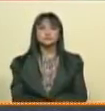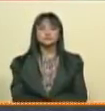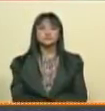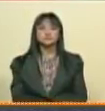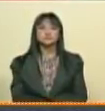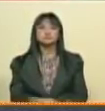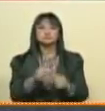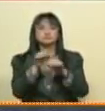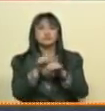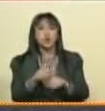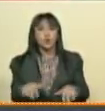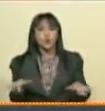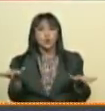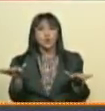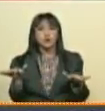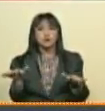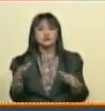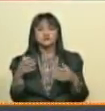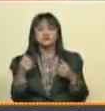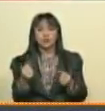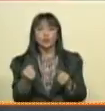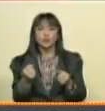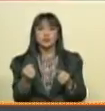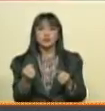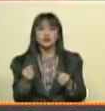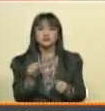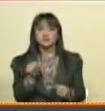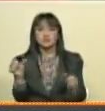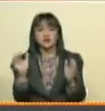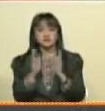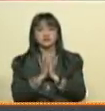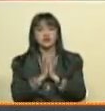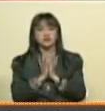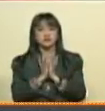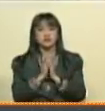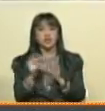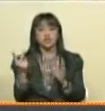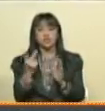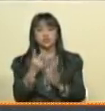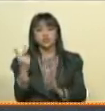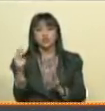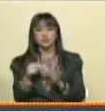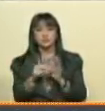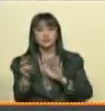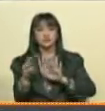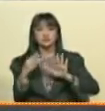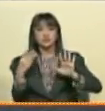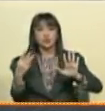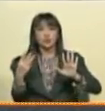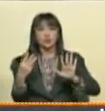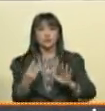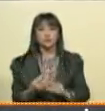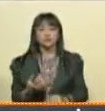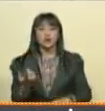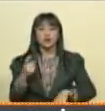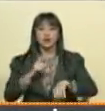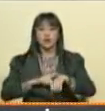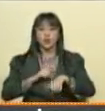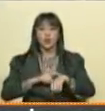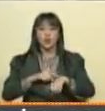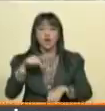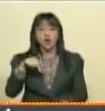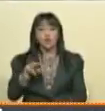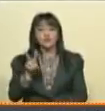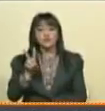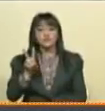al despliegue de este gran dispositivo, Semana Santa 2018. Hasta esta hora, hoy